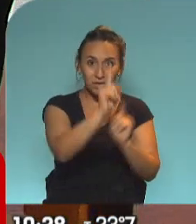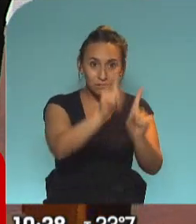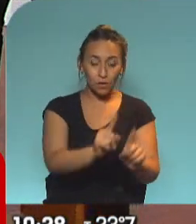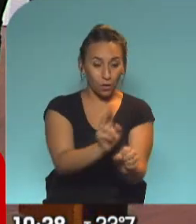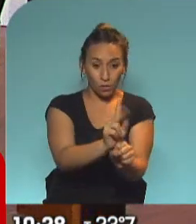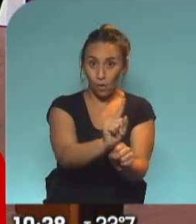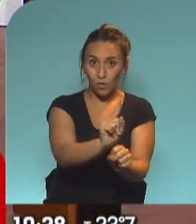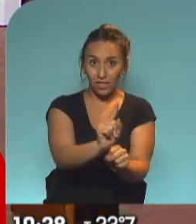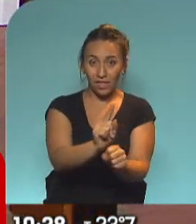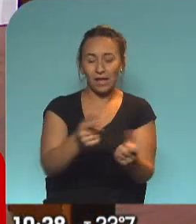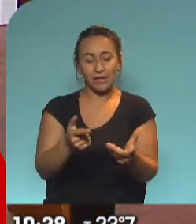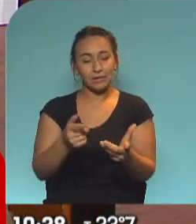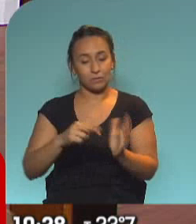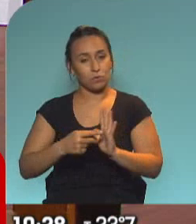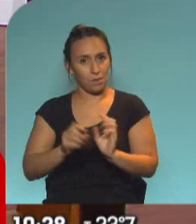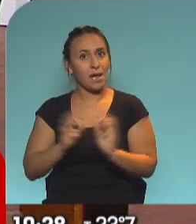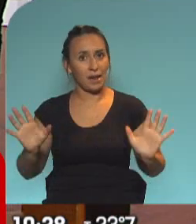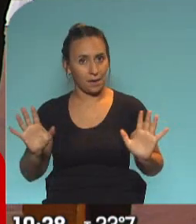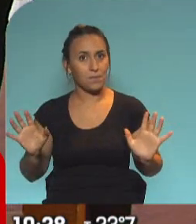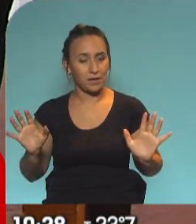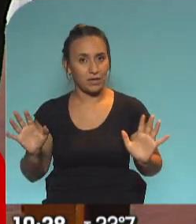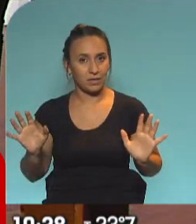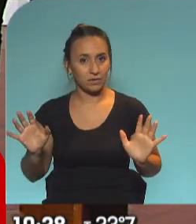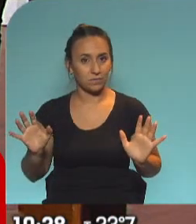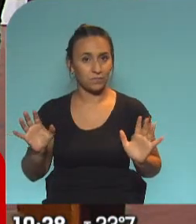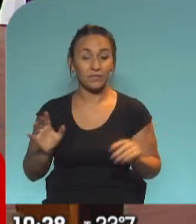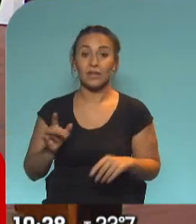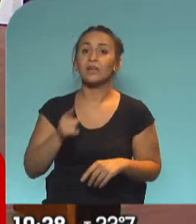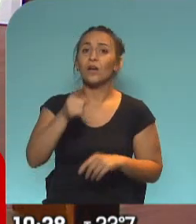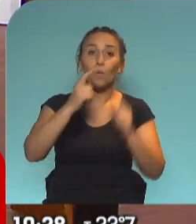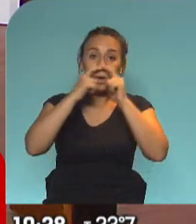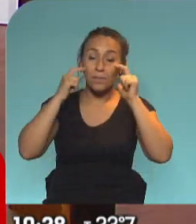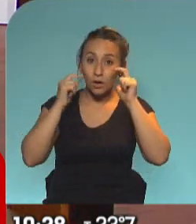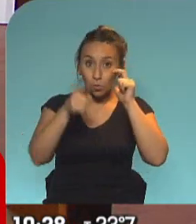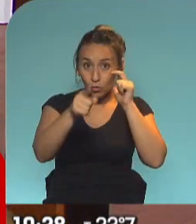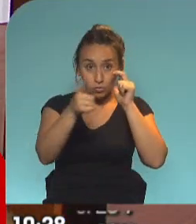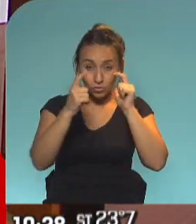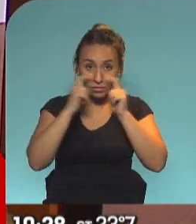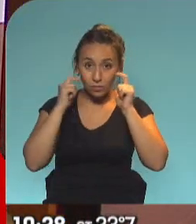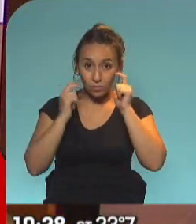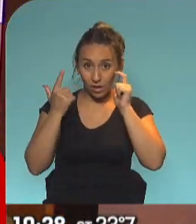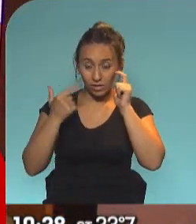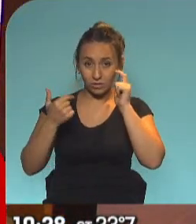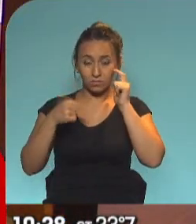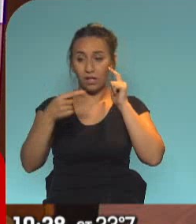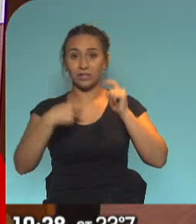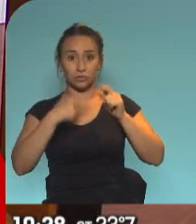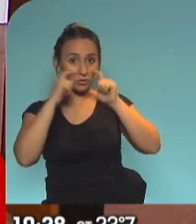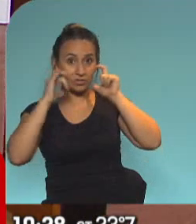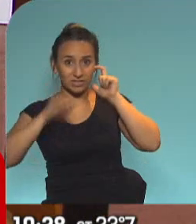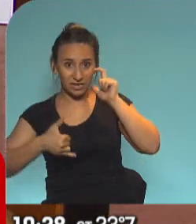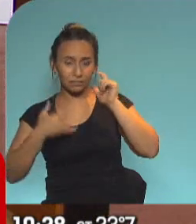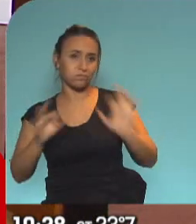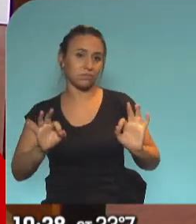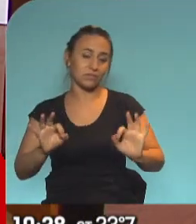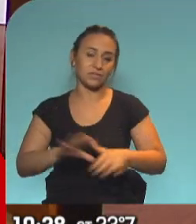estamos en un problema serio. Es el asunto de, si usted no tiene puesto el barbijo, y yo lo tengo puesto, bueno, yo no me arrimo a usted. Y